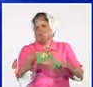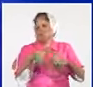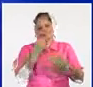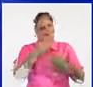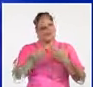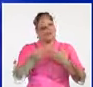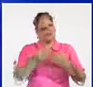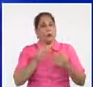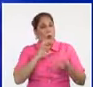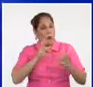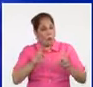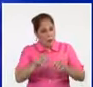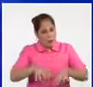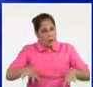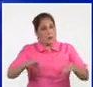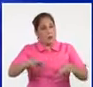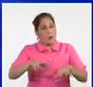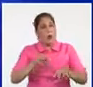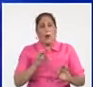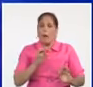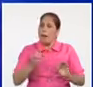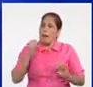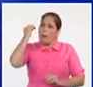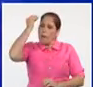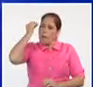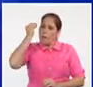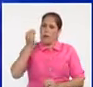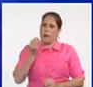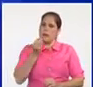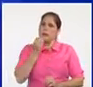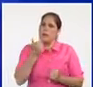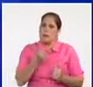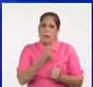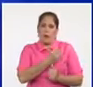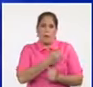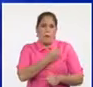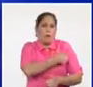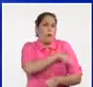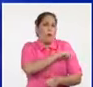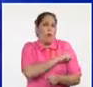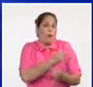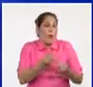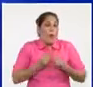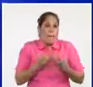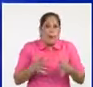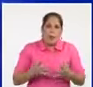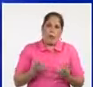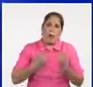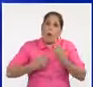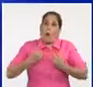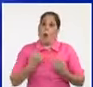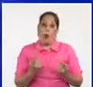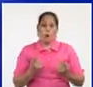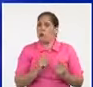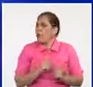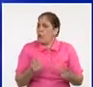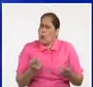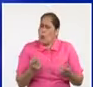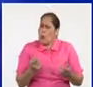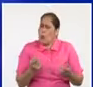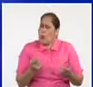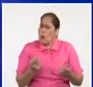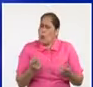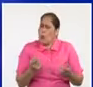lo complejo y lo que se requiere que la población se sensibilice, coja miedo, vaya, ya no es sensación de percepción de